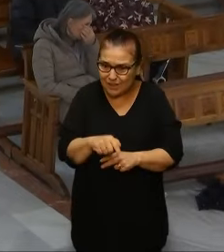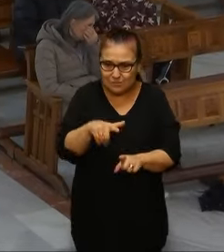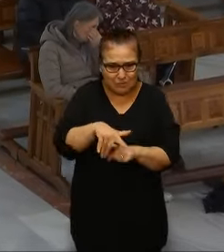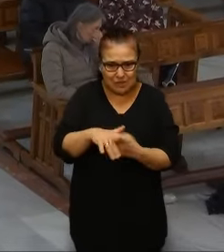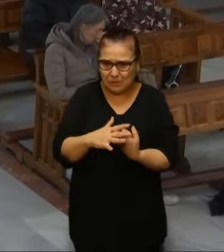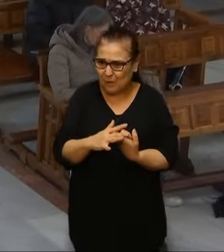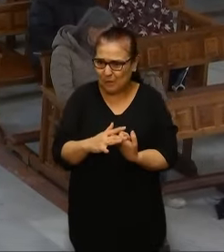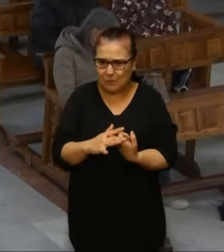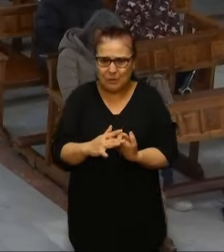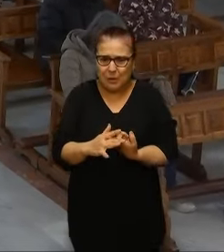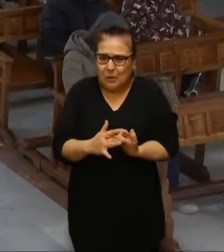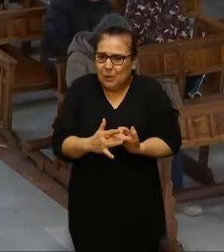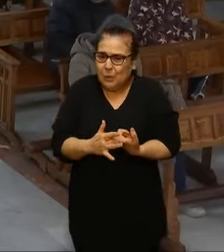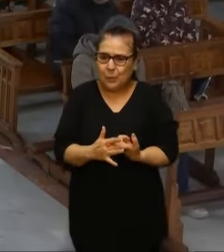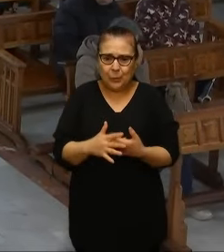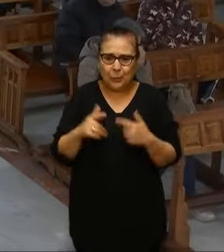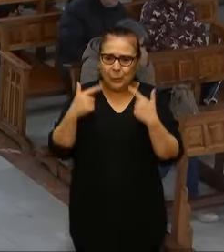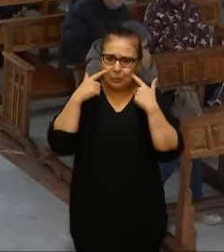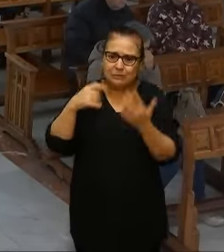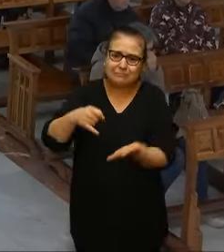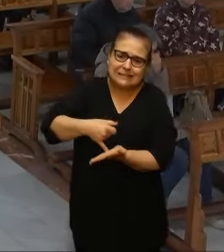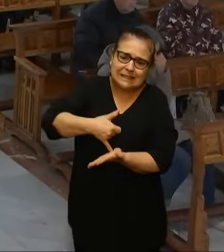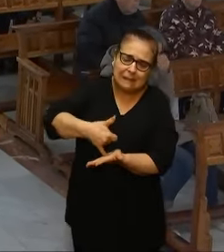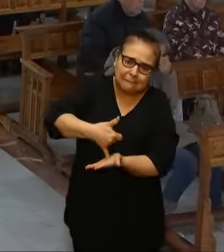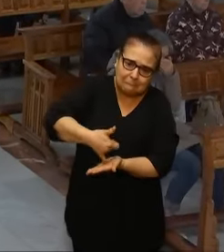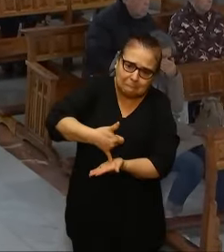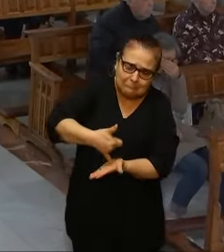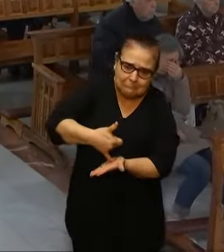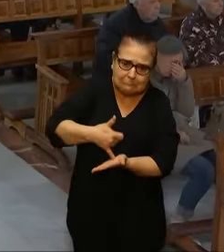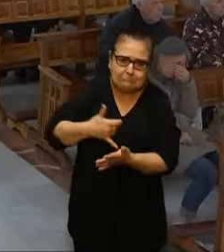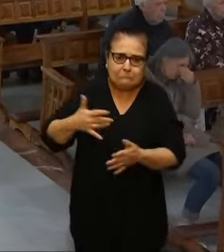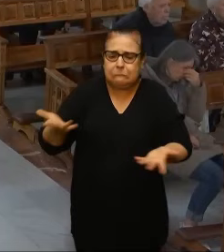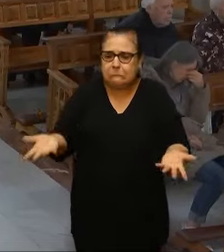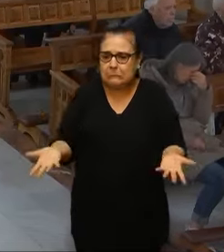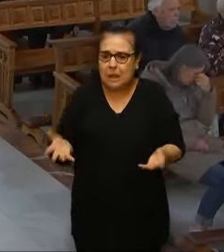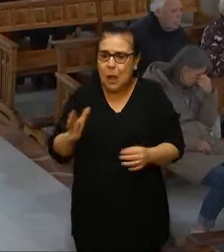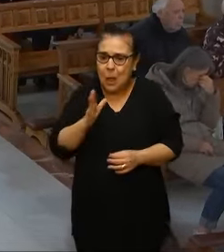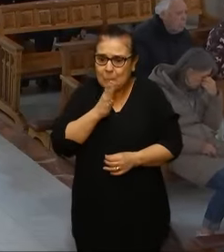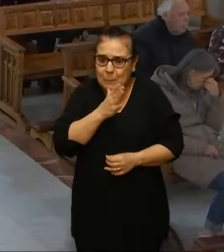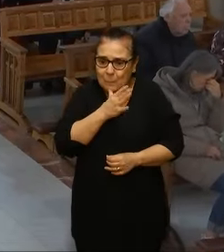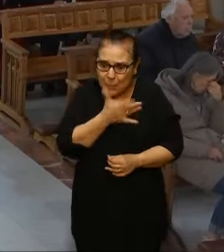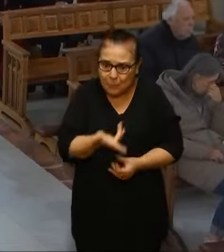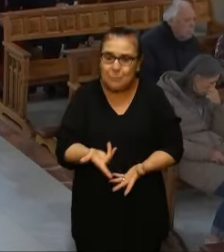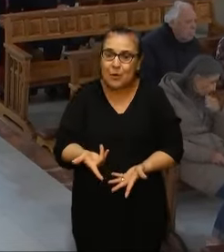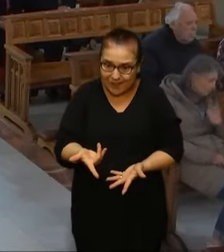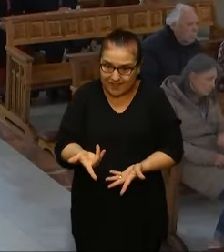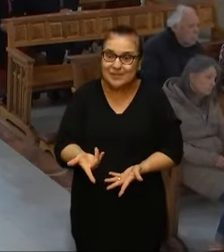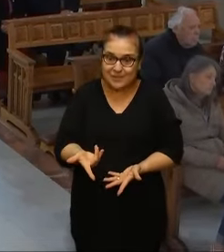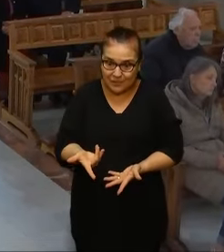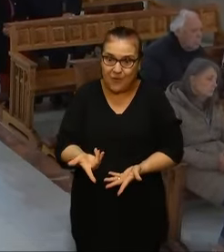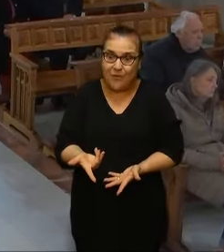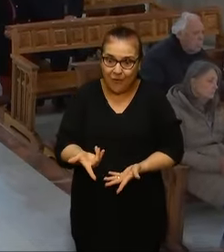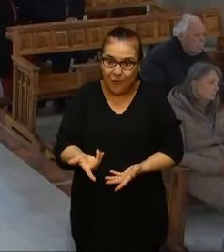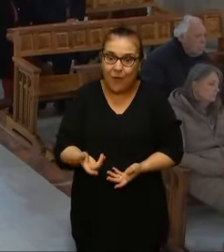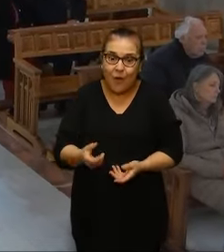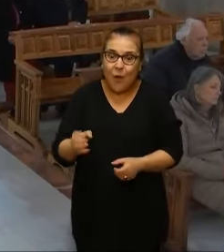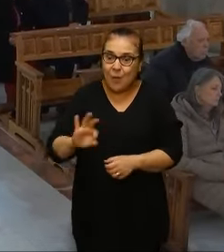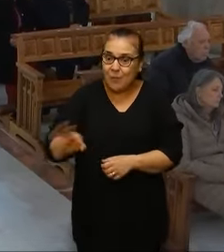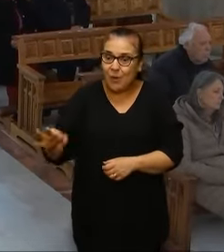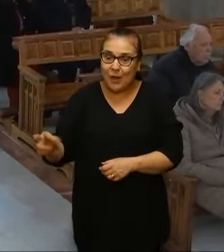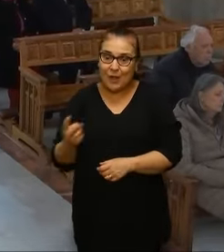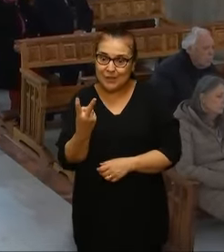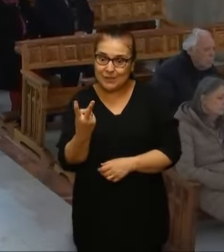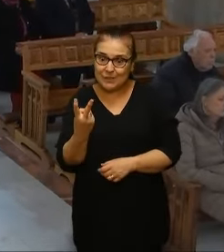situación de indefensión, de fragilidad, de vulnerabilidad, con lo cual su gesto todavía queda mucho más